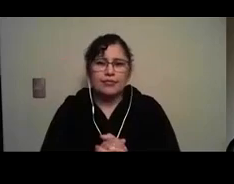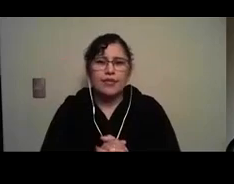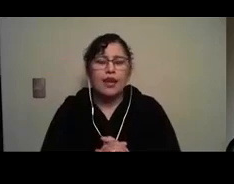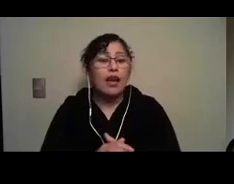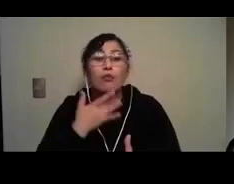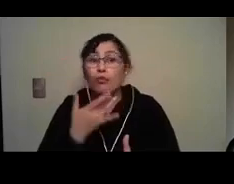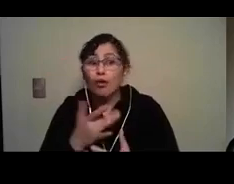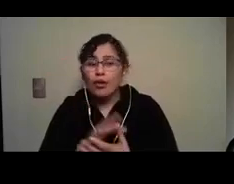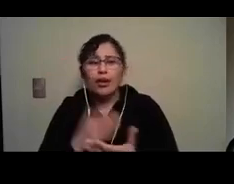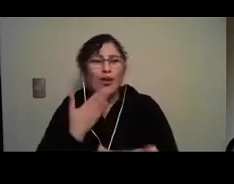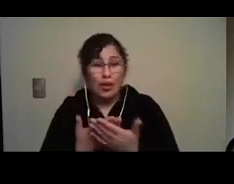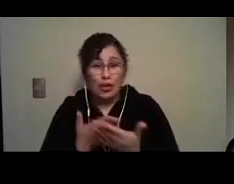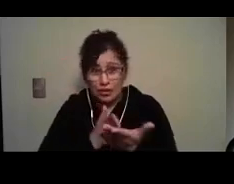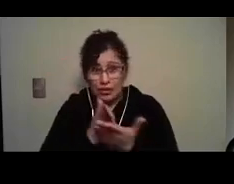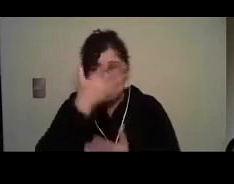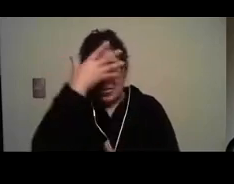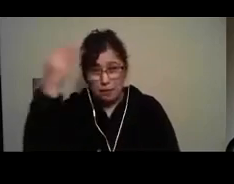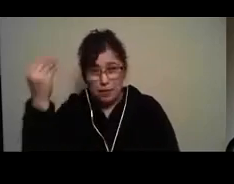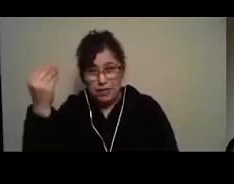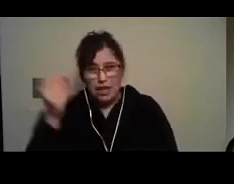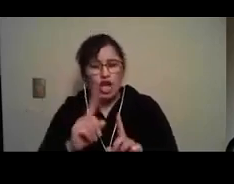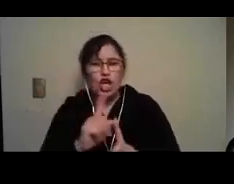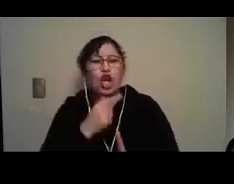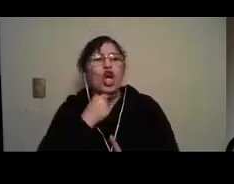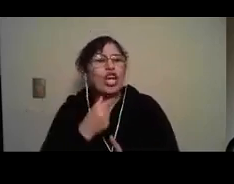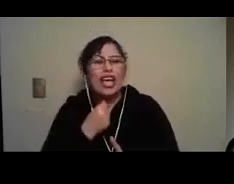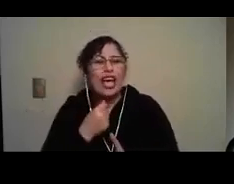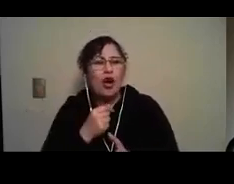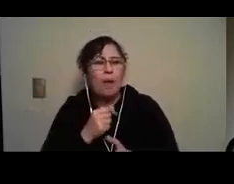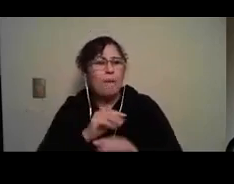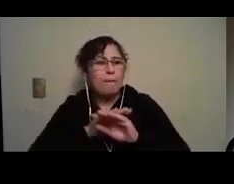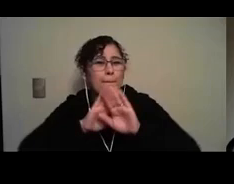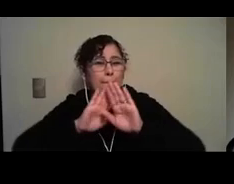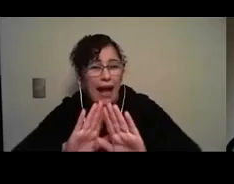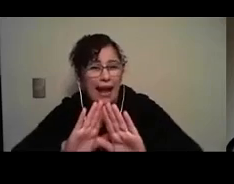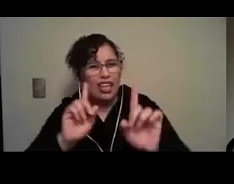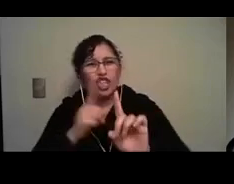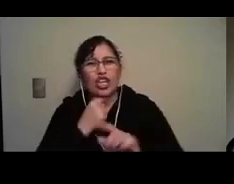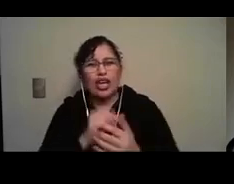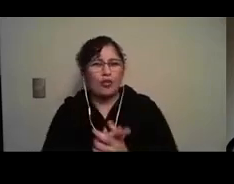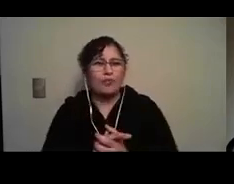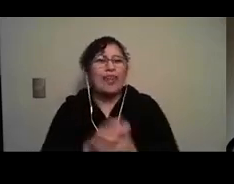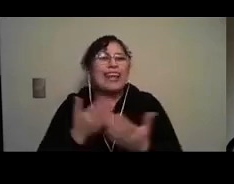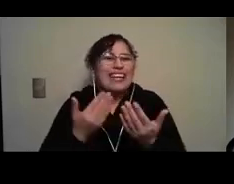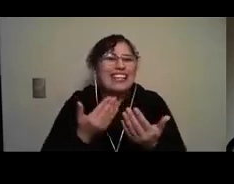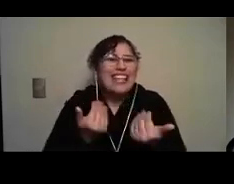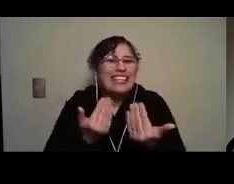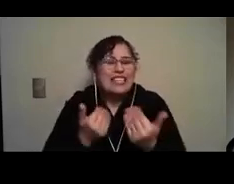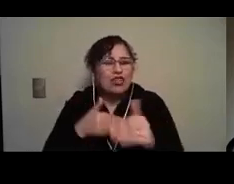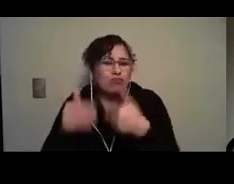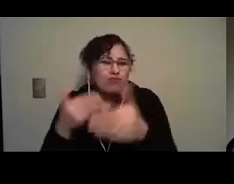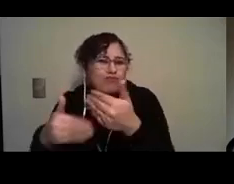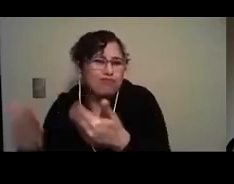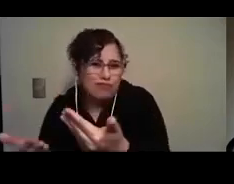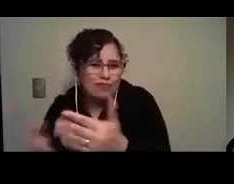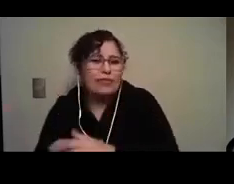cuando comience a hablar de demencia no quiero detenerme hasta poder llegar hasta por lo menos una parte que nos permita descansar, ¿ya? Entonces les propongo que hagamos